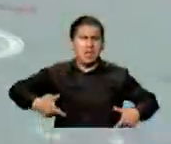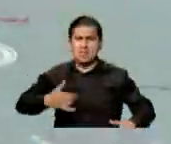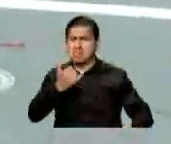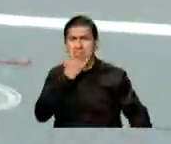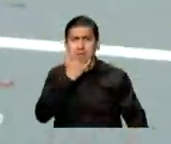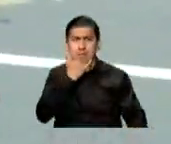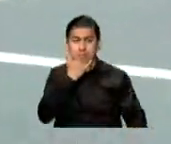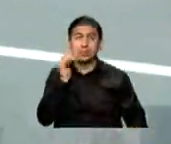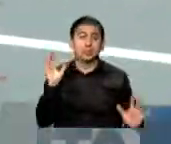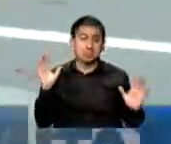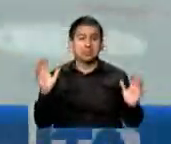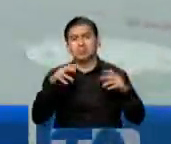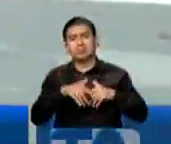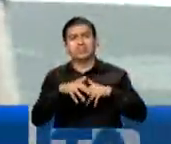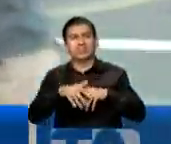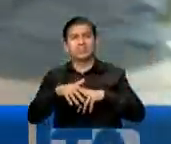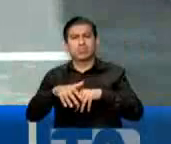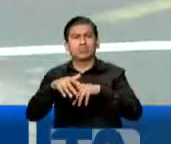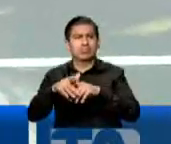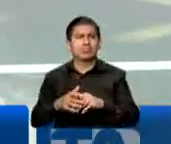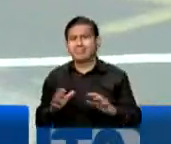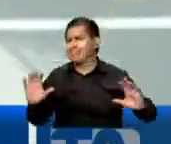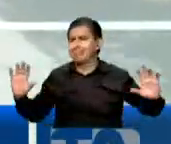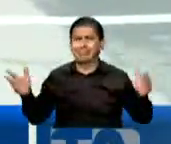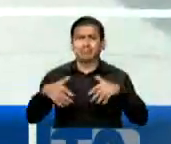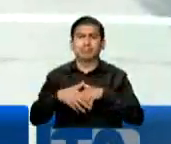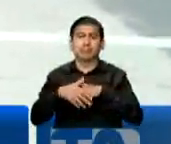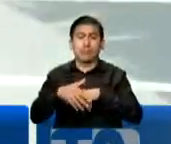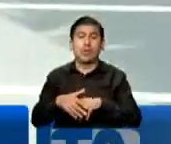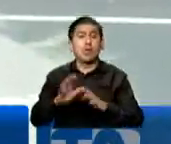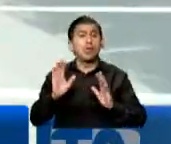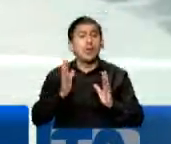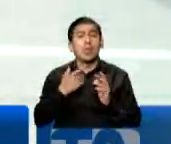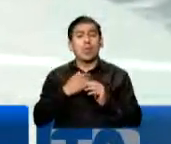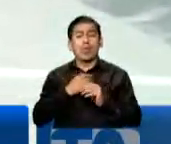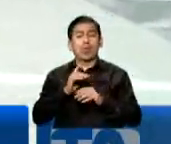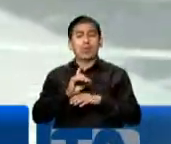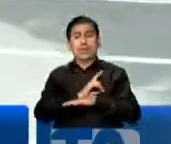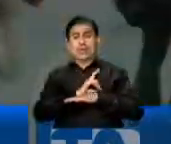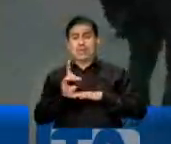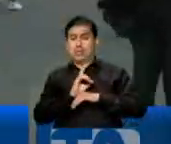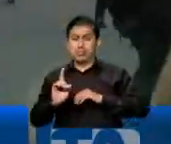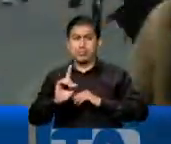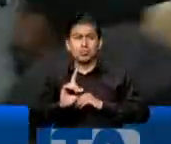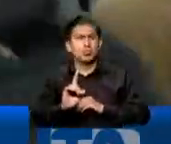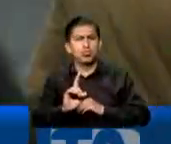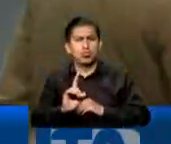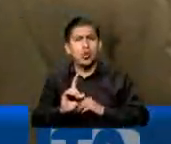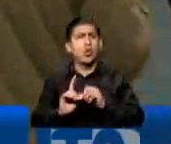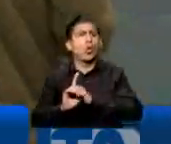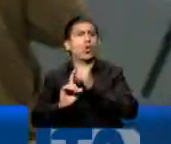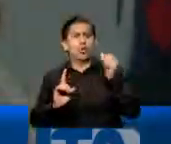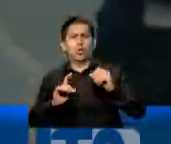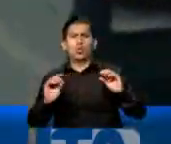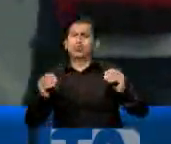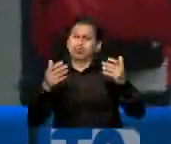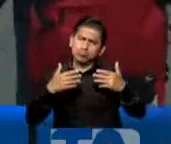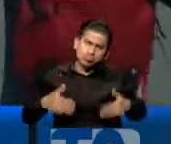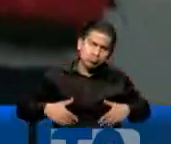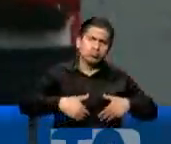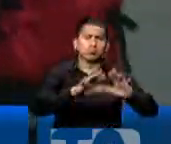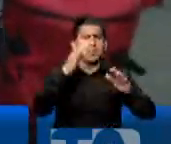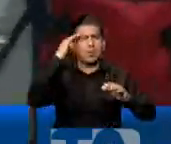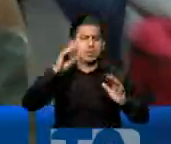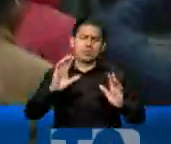consignas llegaron hasta aquí. Los dirigentes que convocaron a la marcha ya no estaban a la cabeza cuando la policía intentó persuadir a los manifestantes